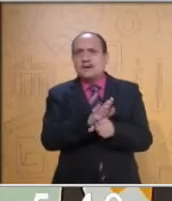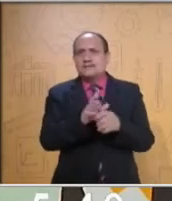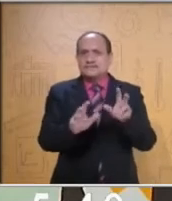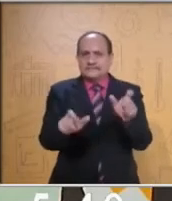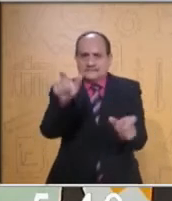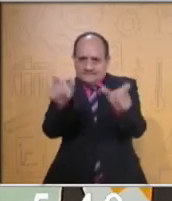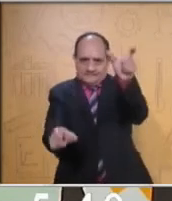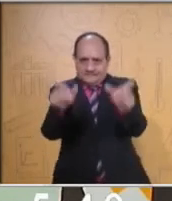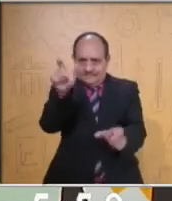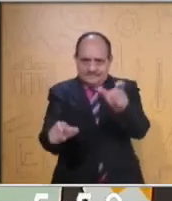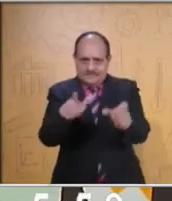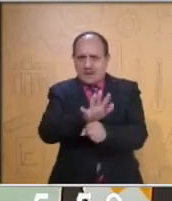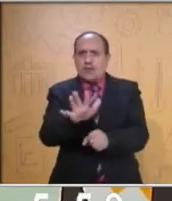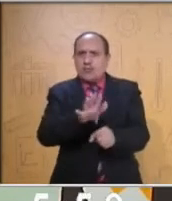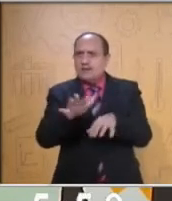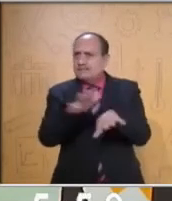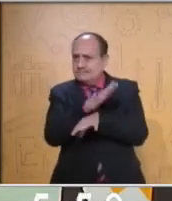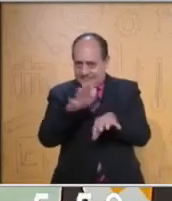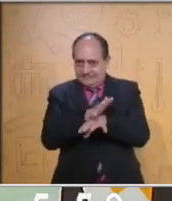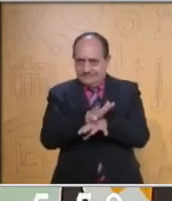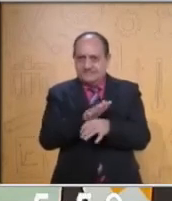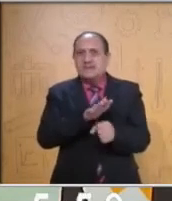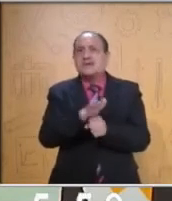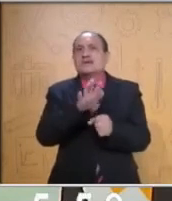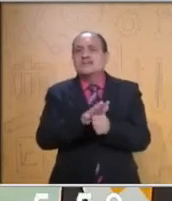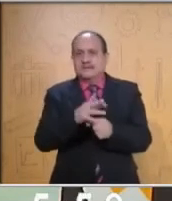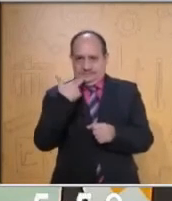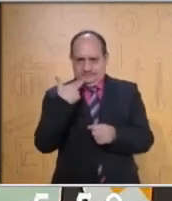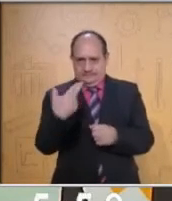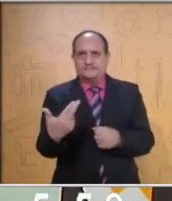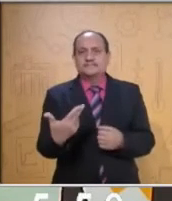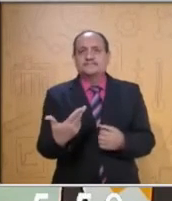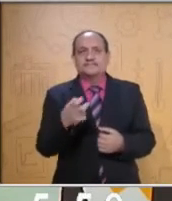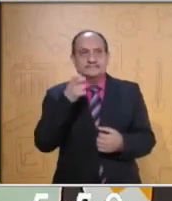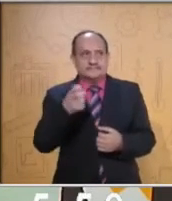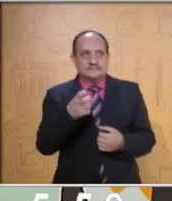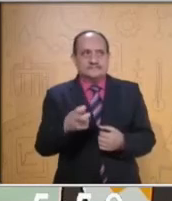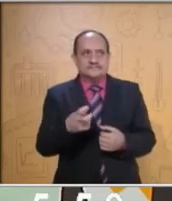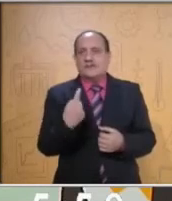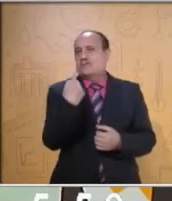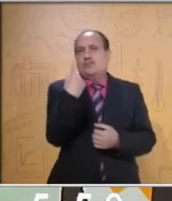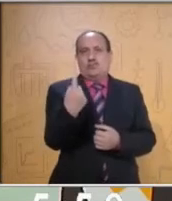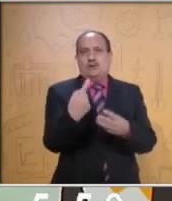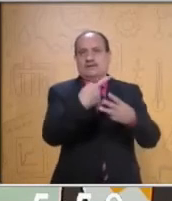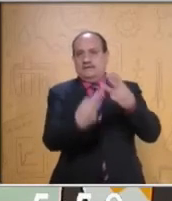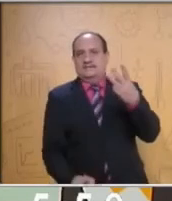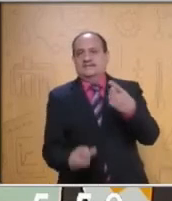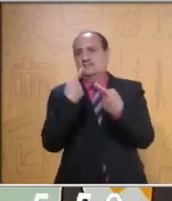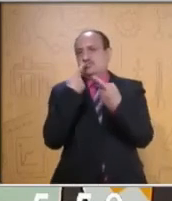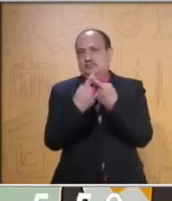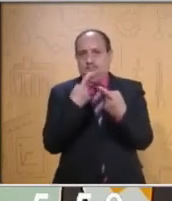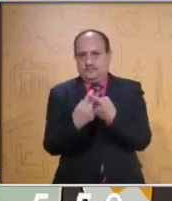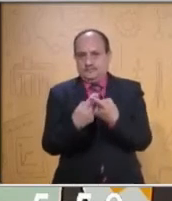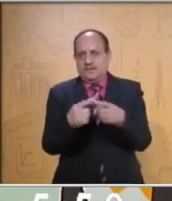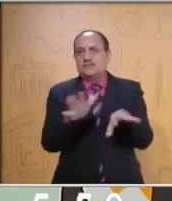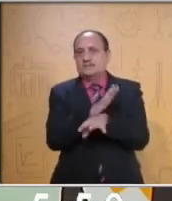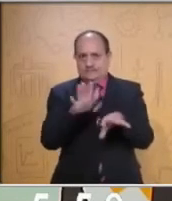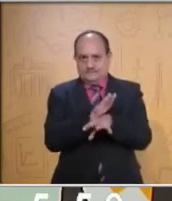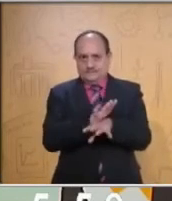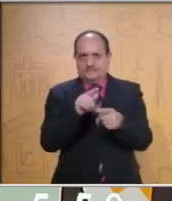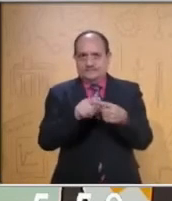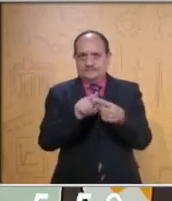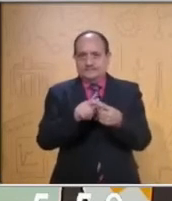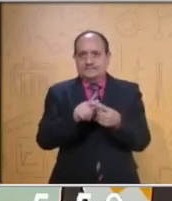tendencia central son las que se afectan y vamos a responder que es solamente dentro de las medidas de tendencia central que